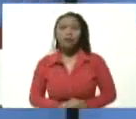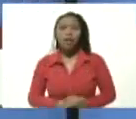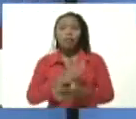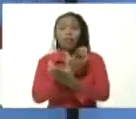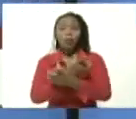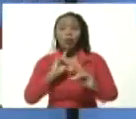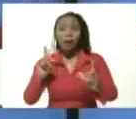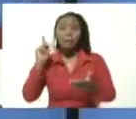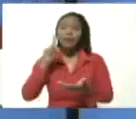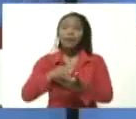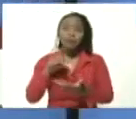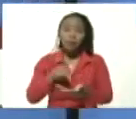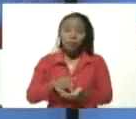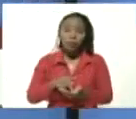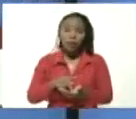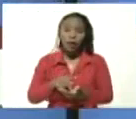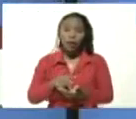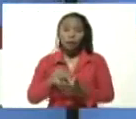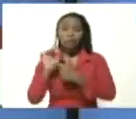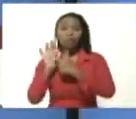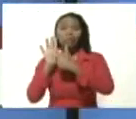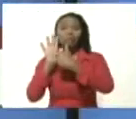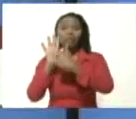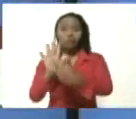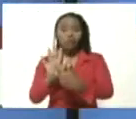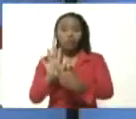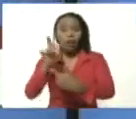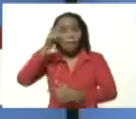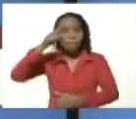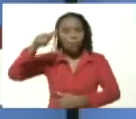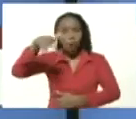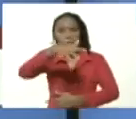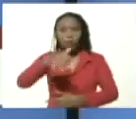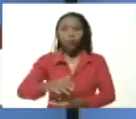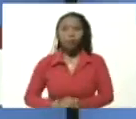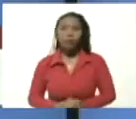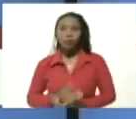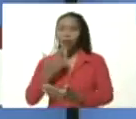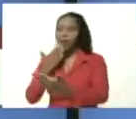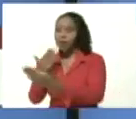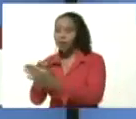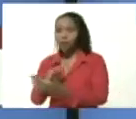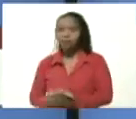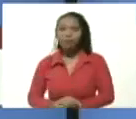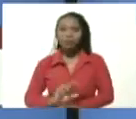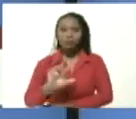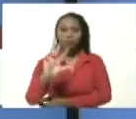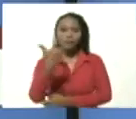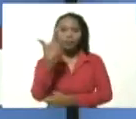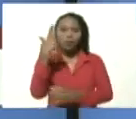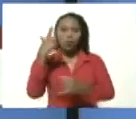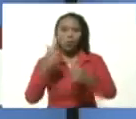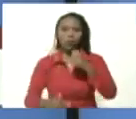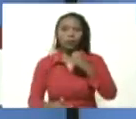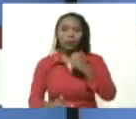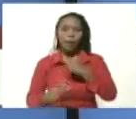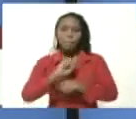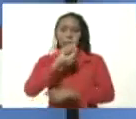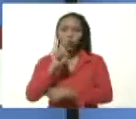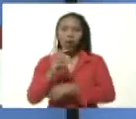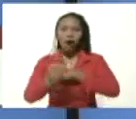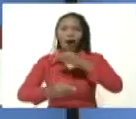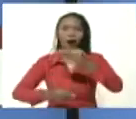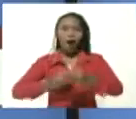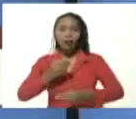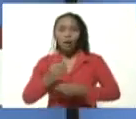de democracia participativa y protagónica de un pueblo. Gracias. La tercera y última pregunta la